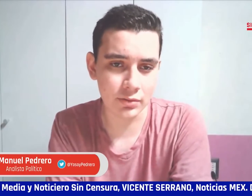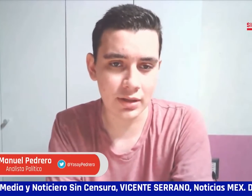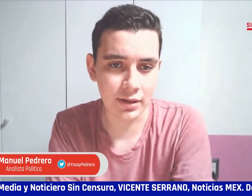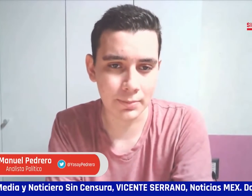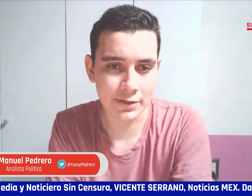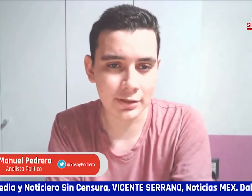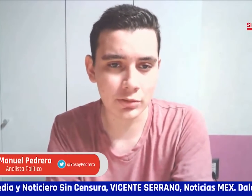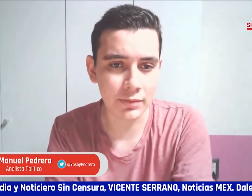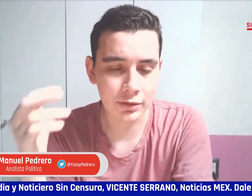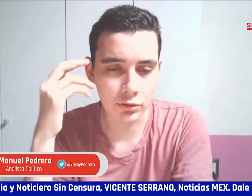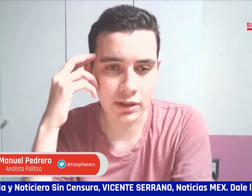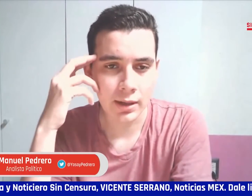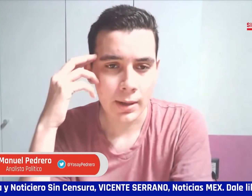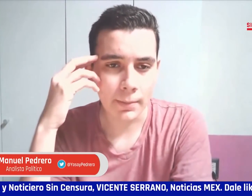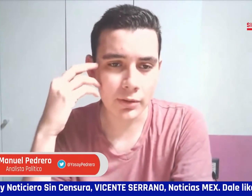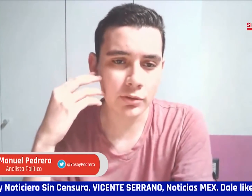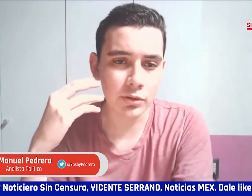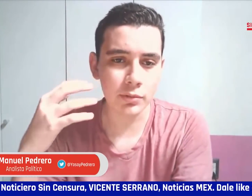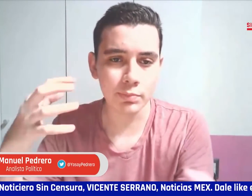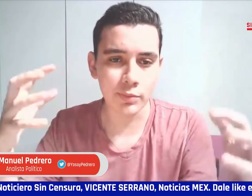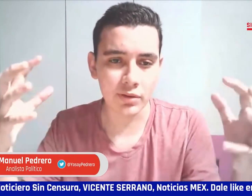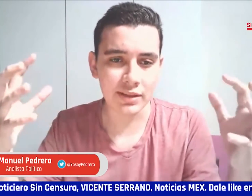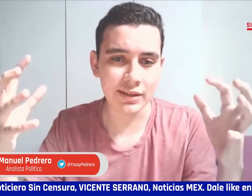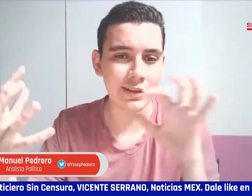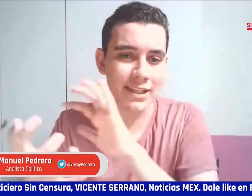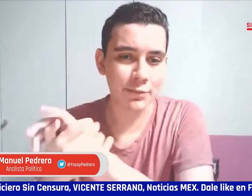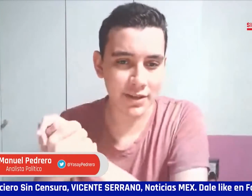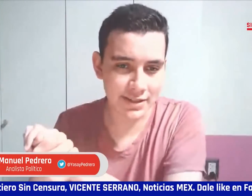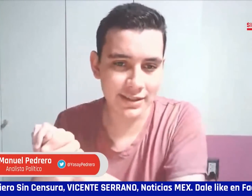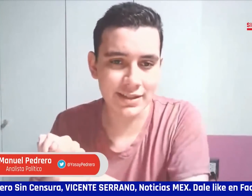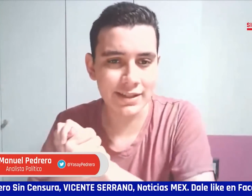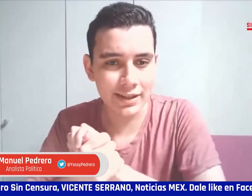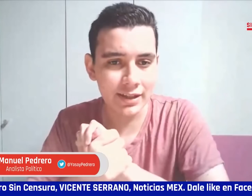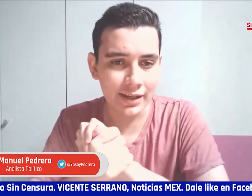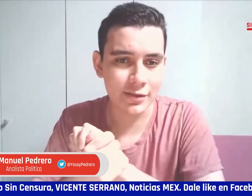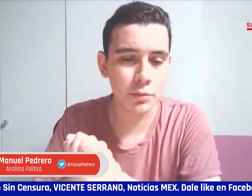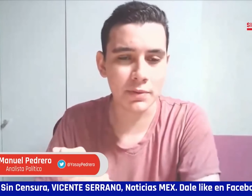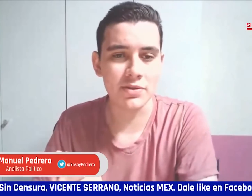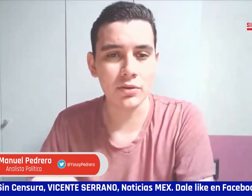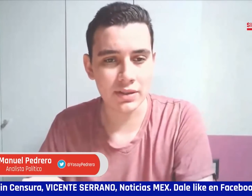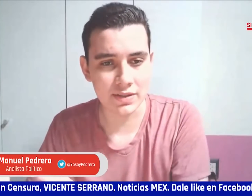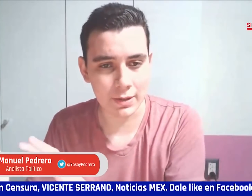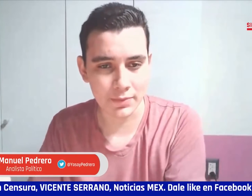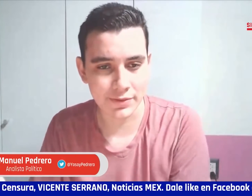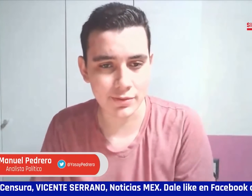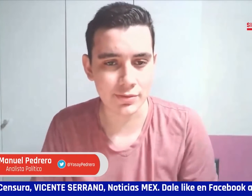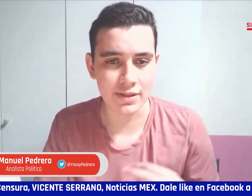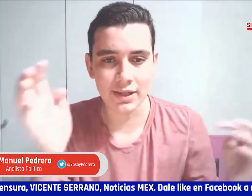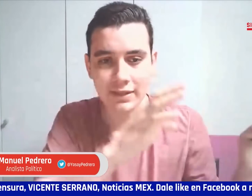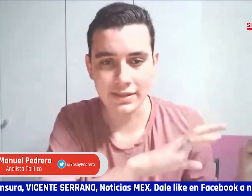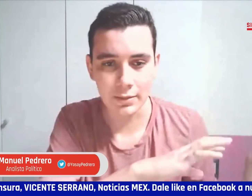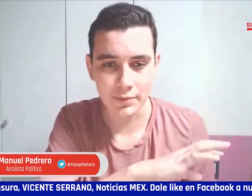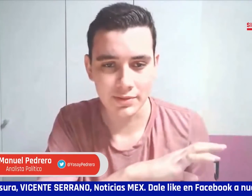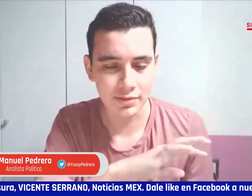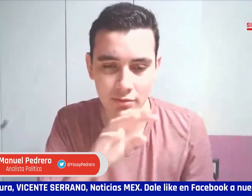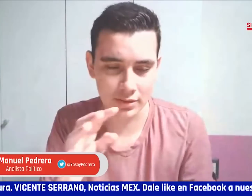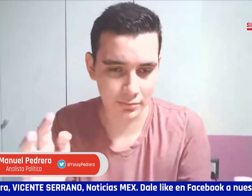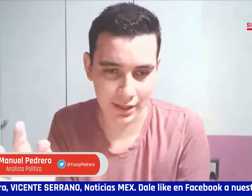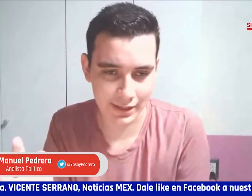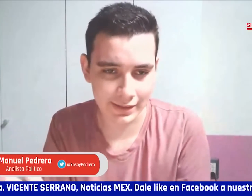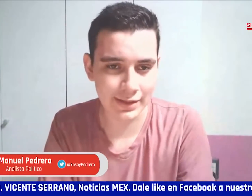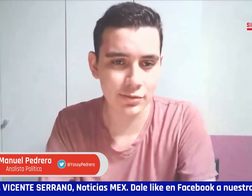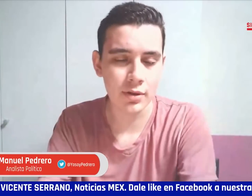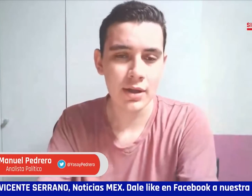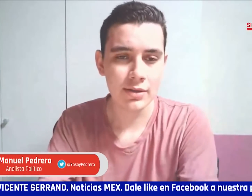esta sin duda representa una victoria, pero no por las fuercitas de quien ejerció presión, que si la presión social, que si la presión, no, o